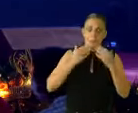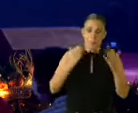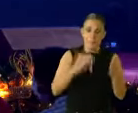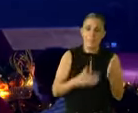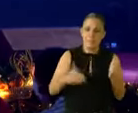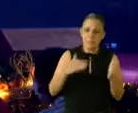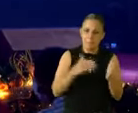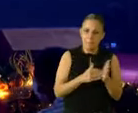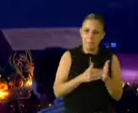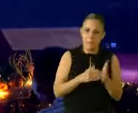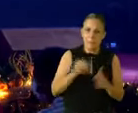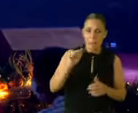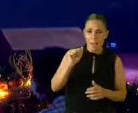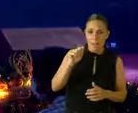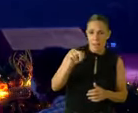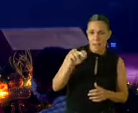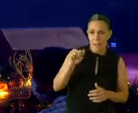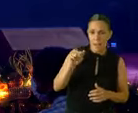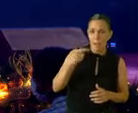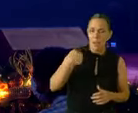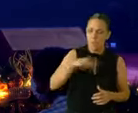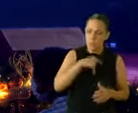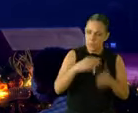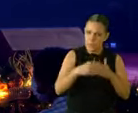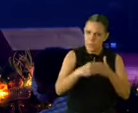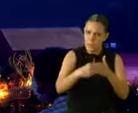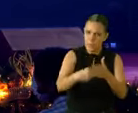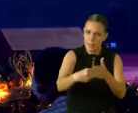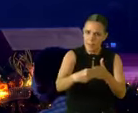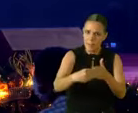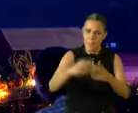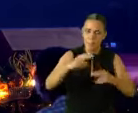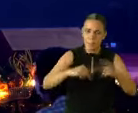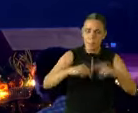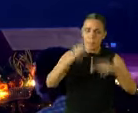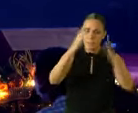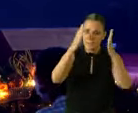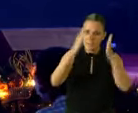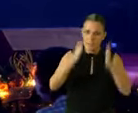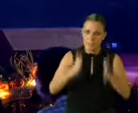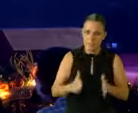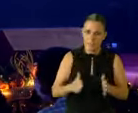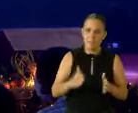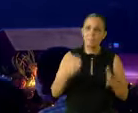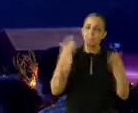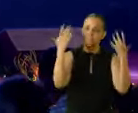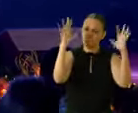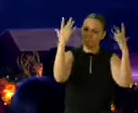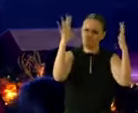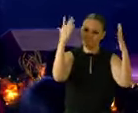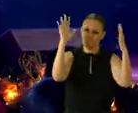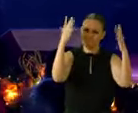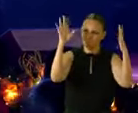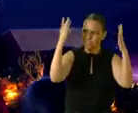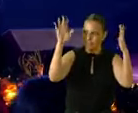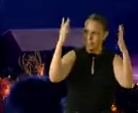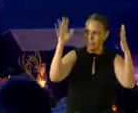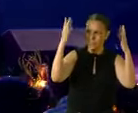Ana, ¿verdad?, que es la líder ahí del residencial. Yo pido un fuerte aplauso.